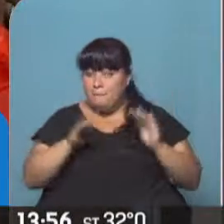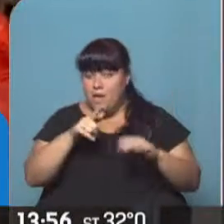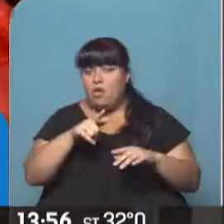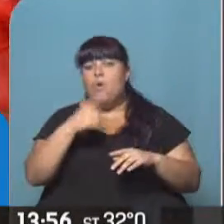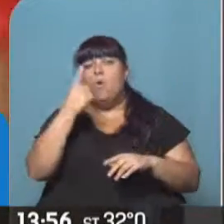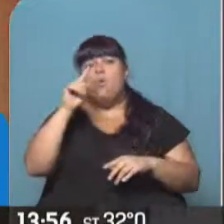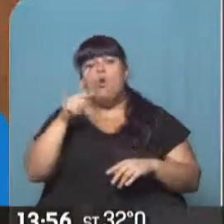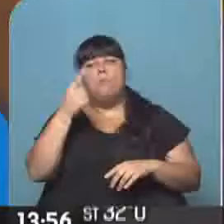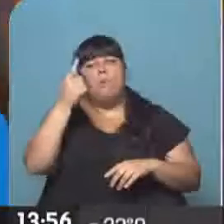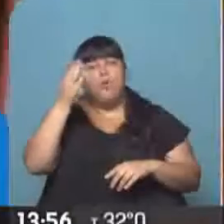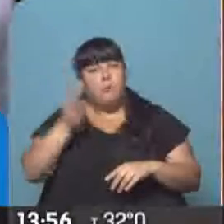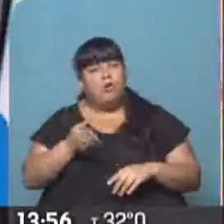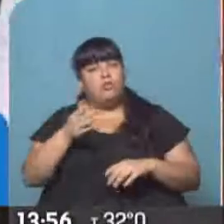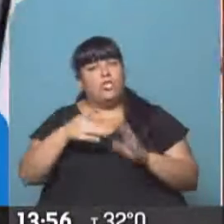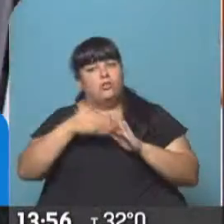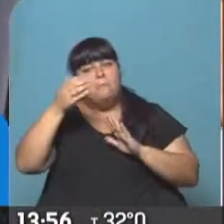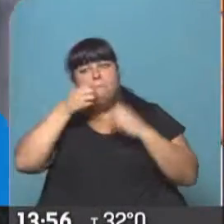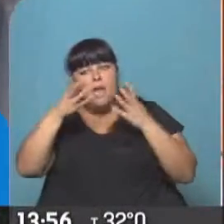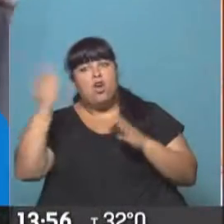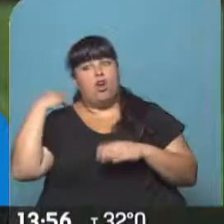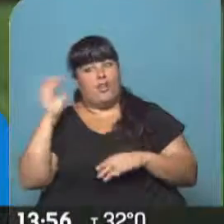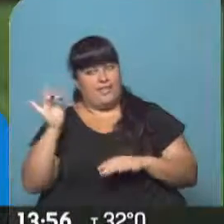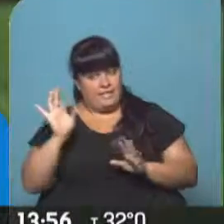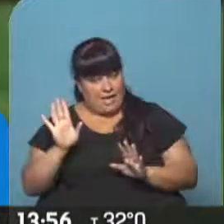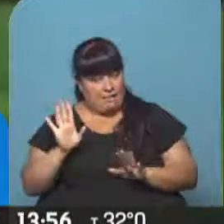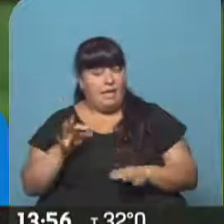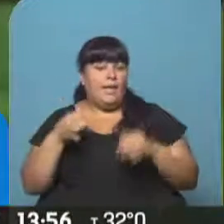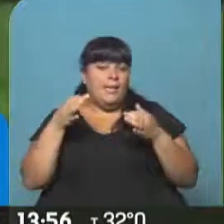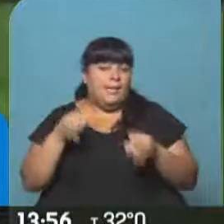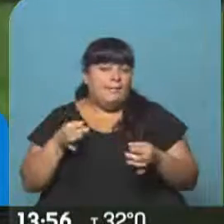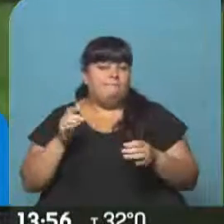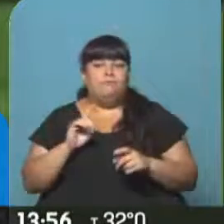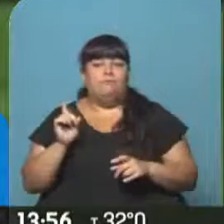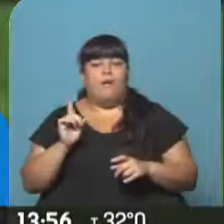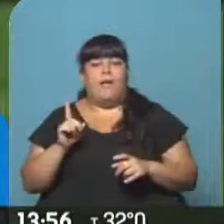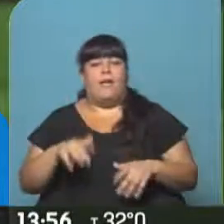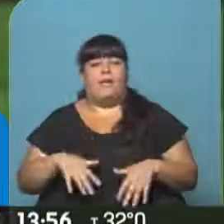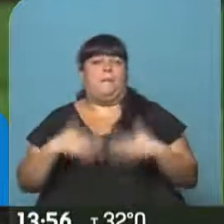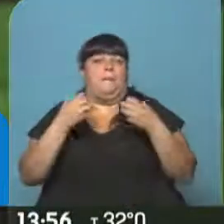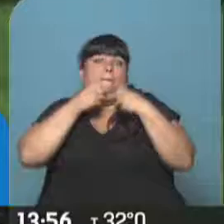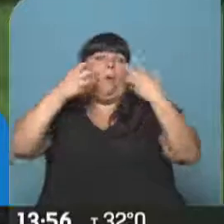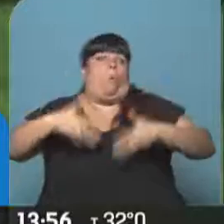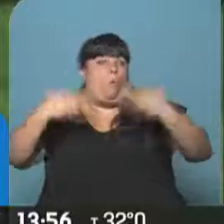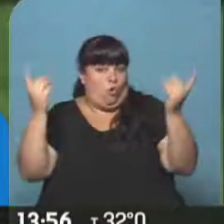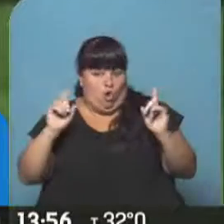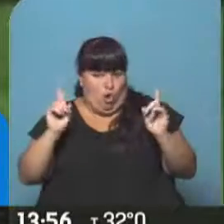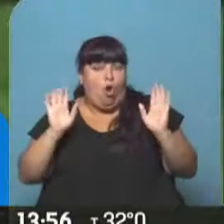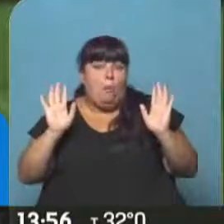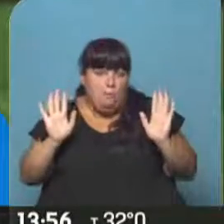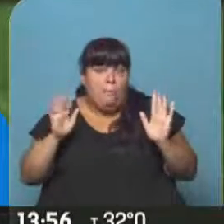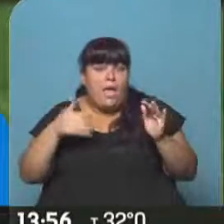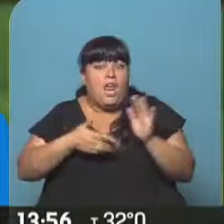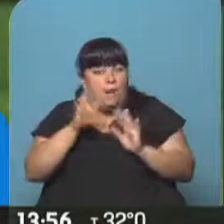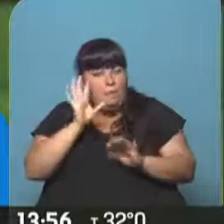un 11 por ciento durante el mes de diciembre en verdad no es demasiada mejora pero marca una